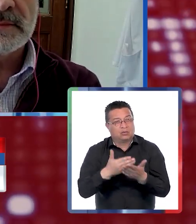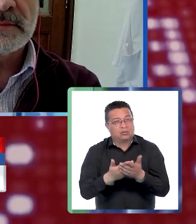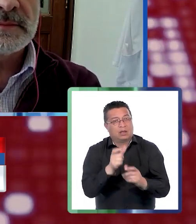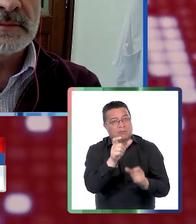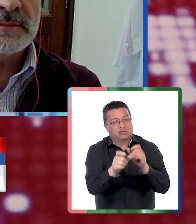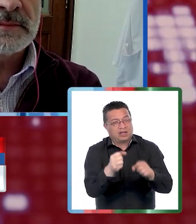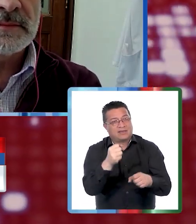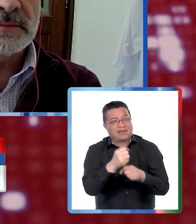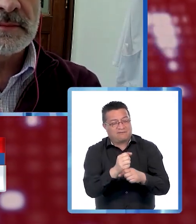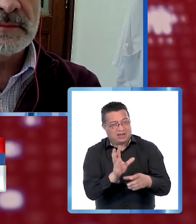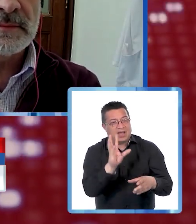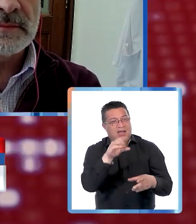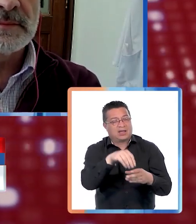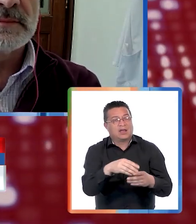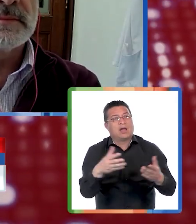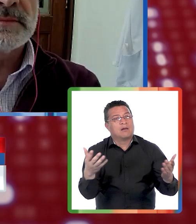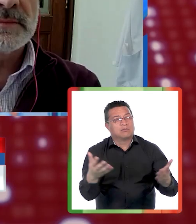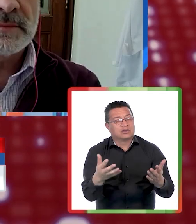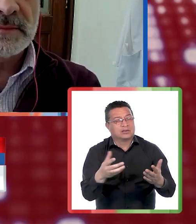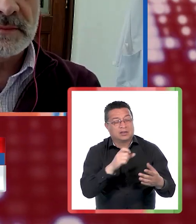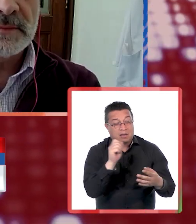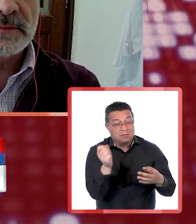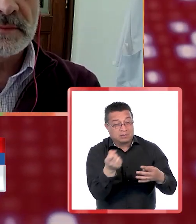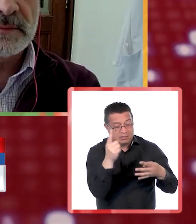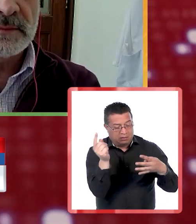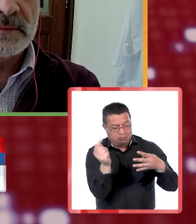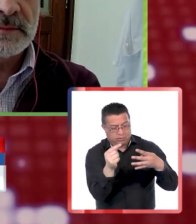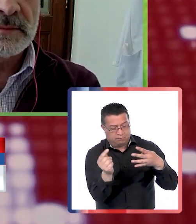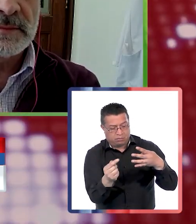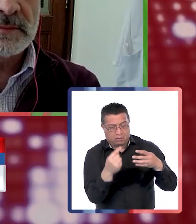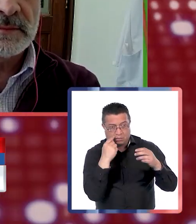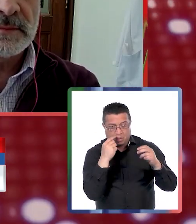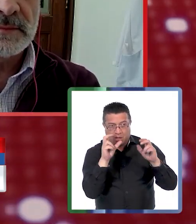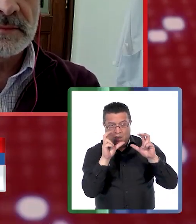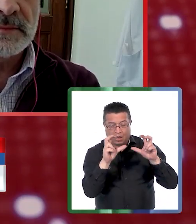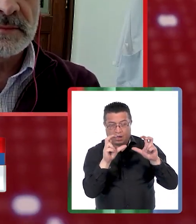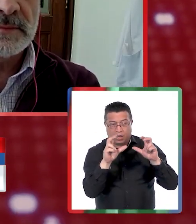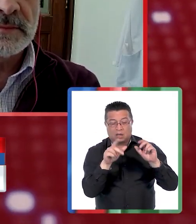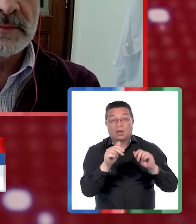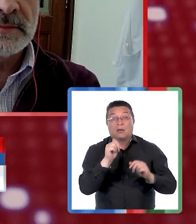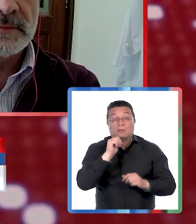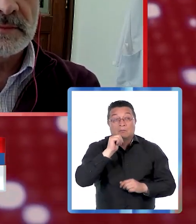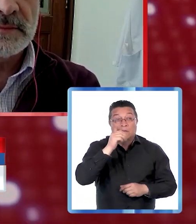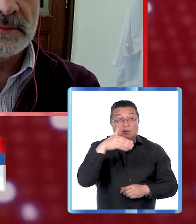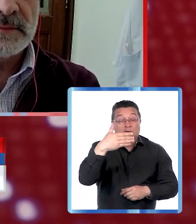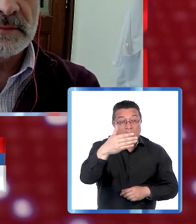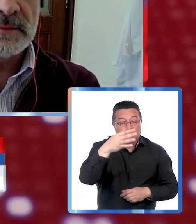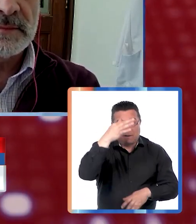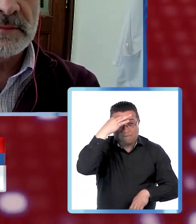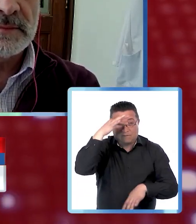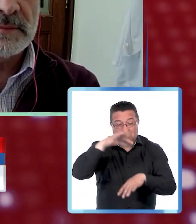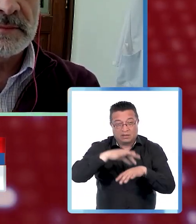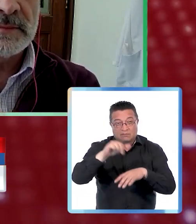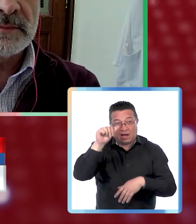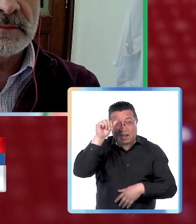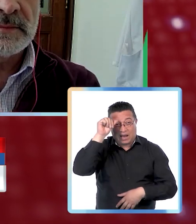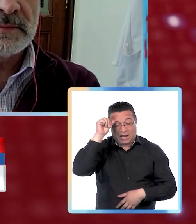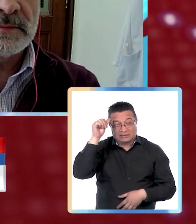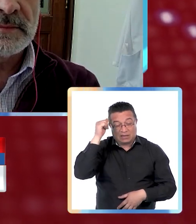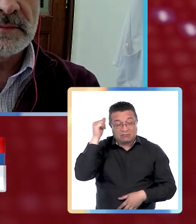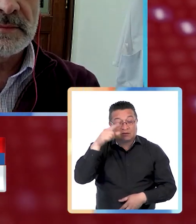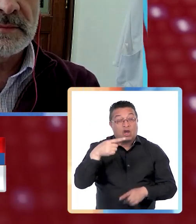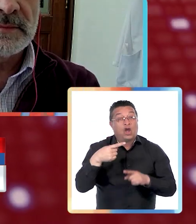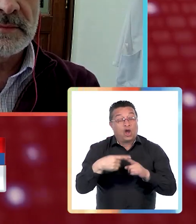de las personas que están trabajando ahí, porque los primeros señales de alerta para enfrentarnos el día de mañana a una enfermedad de